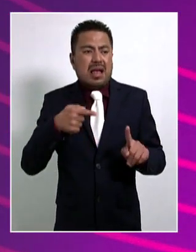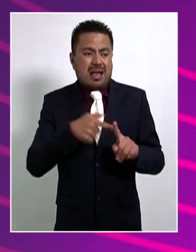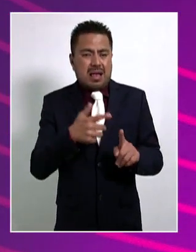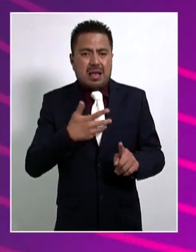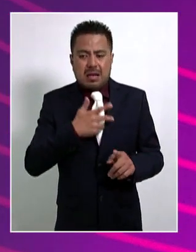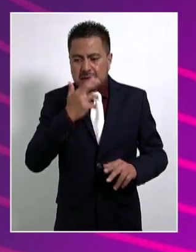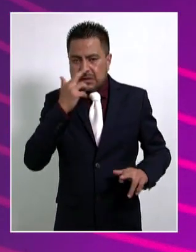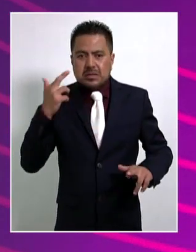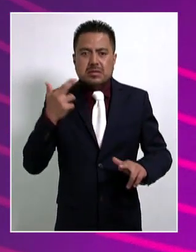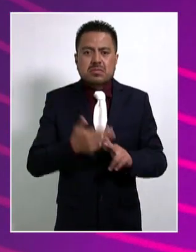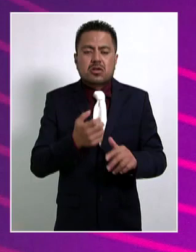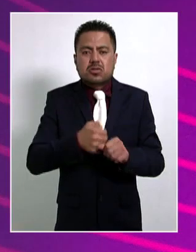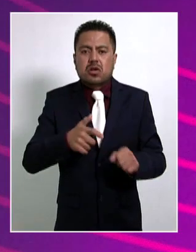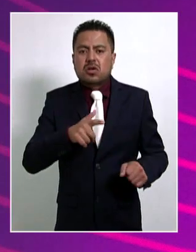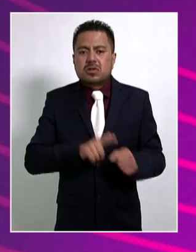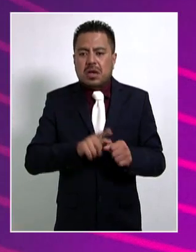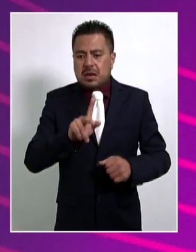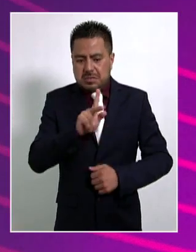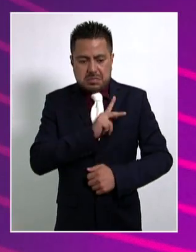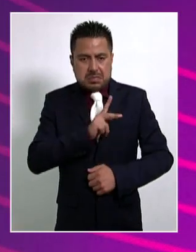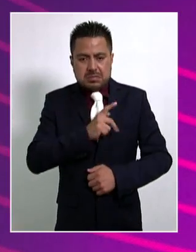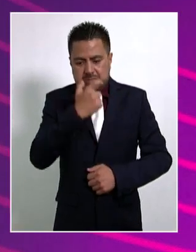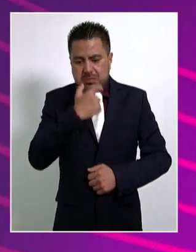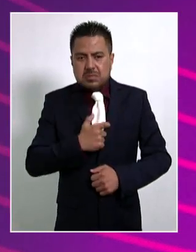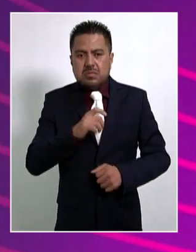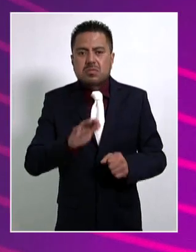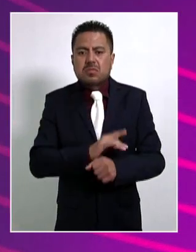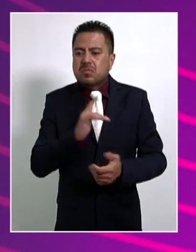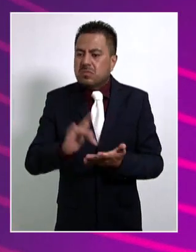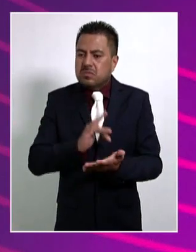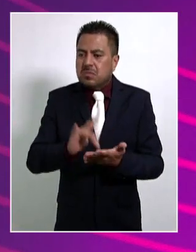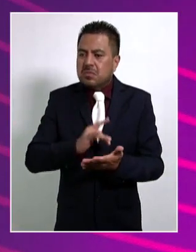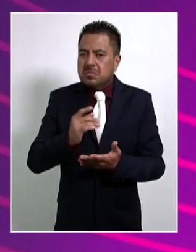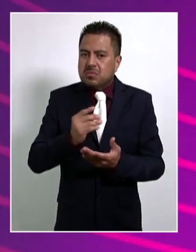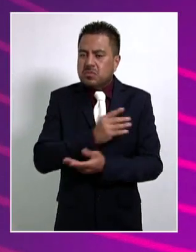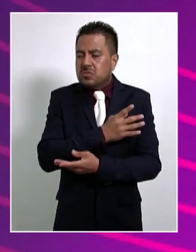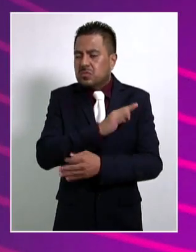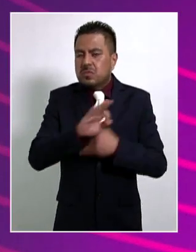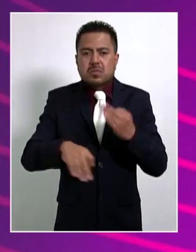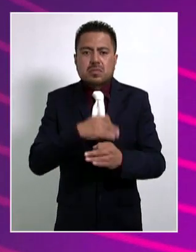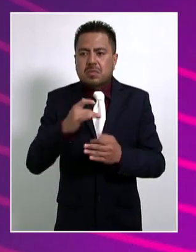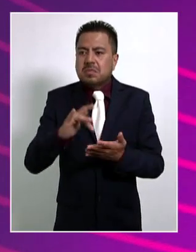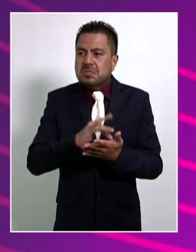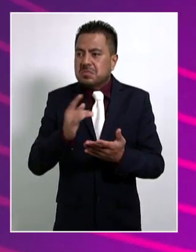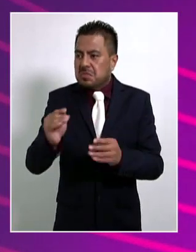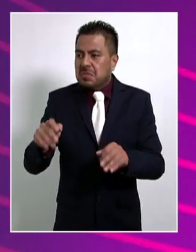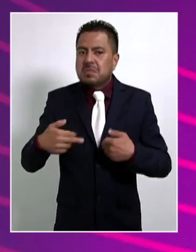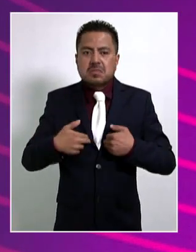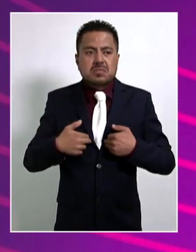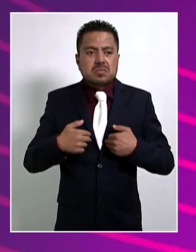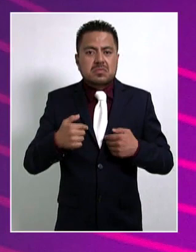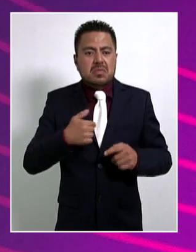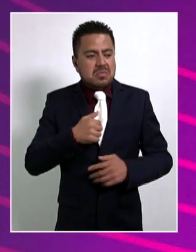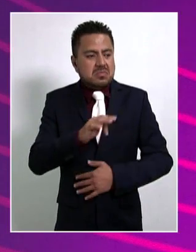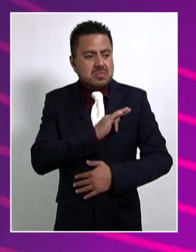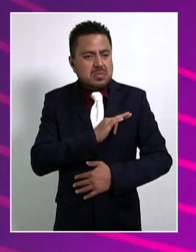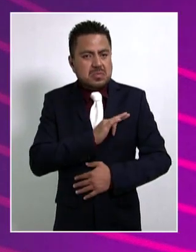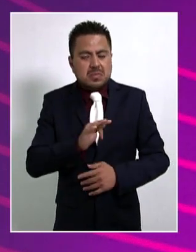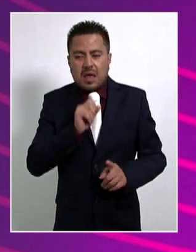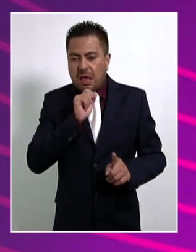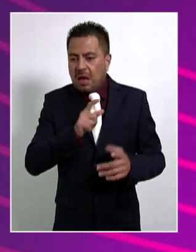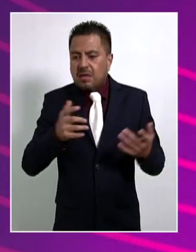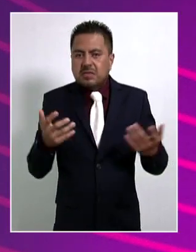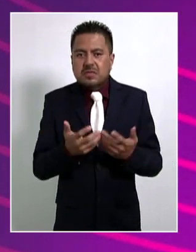de responsabilidad social de mi parte por todo el apoyo recibido. Y entonces dije, es que yo no puedo hacer lo